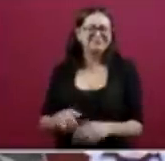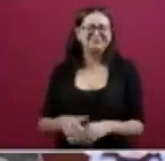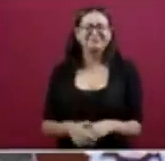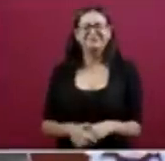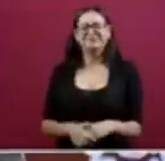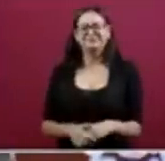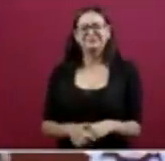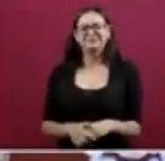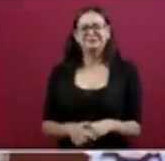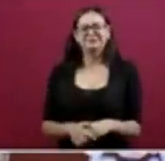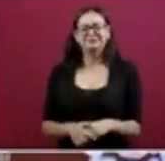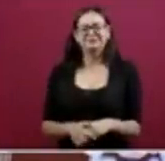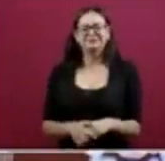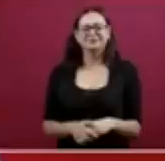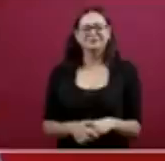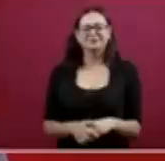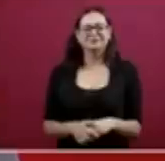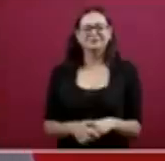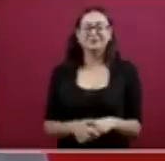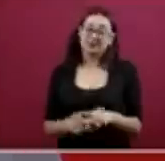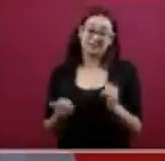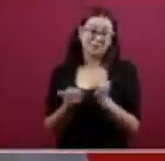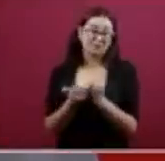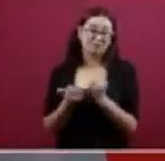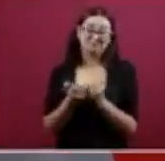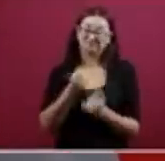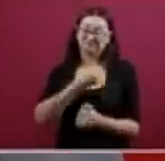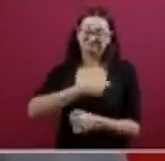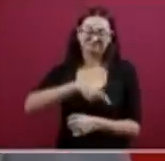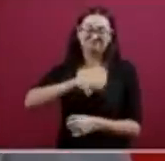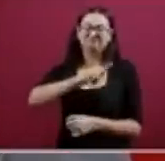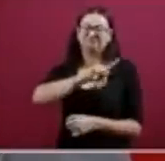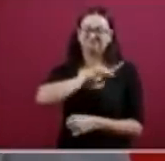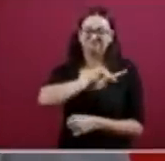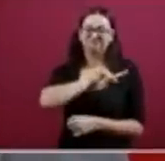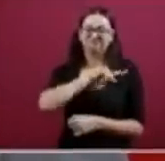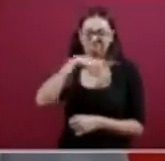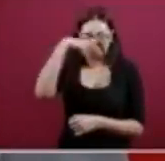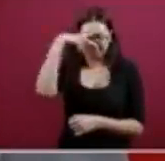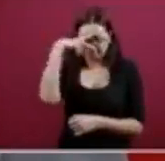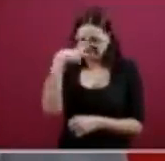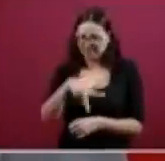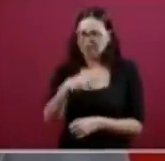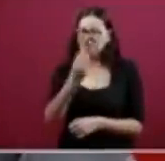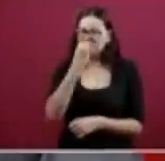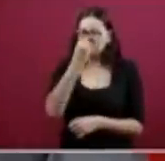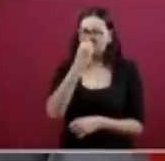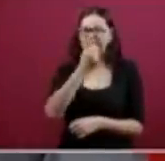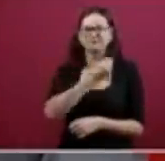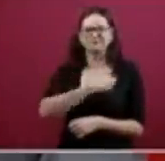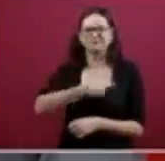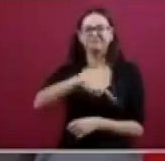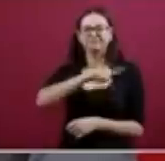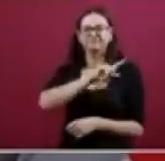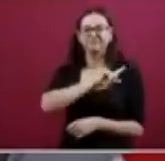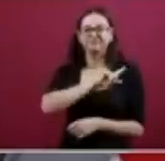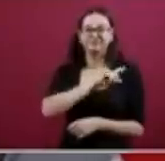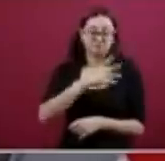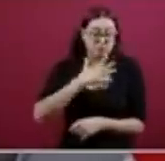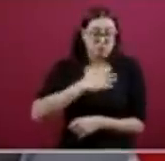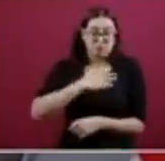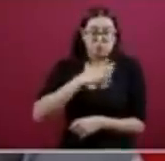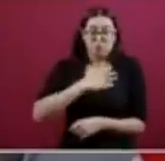y lo sano de la comida mexicana. Es por nuestras